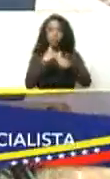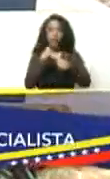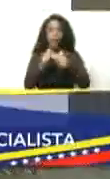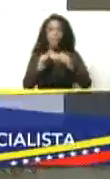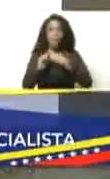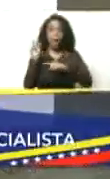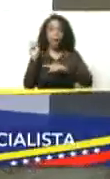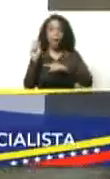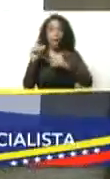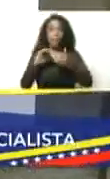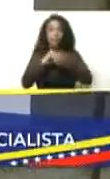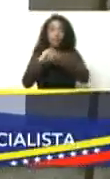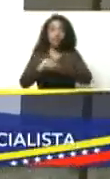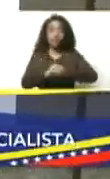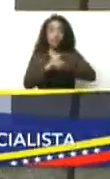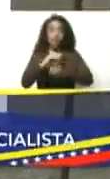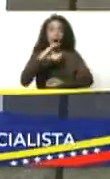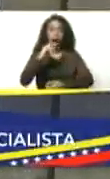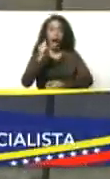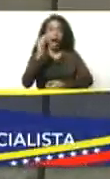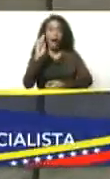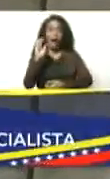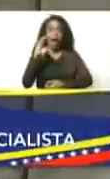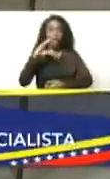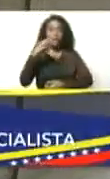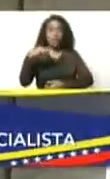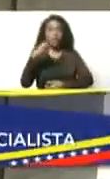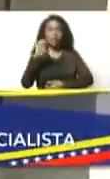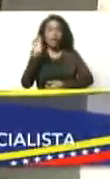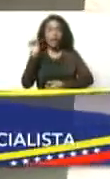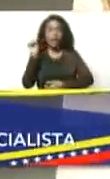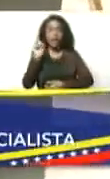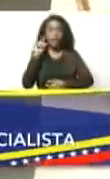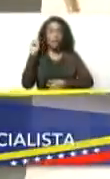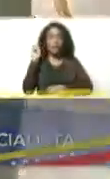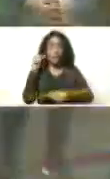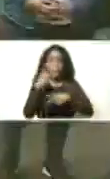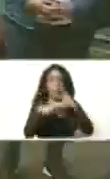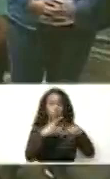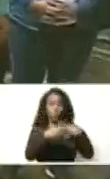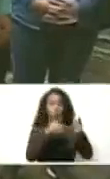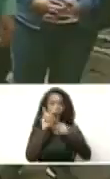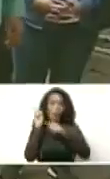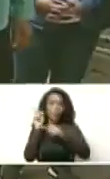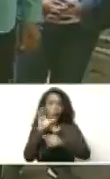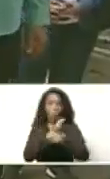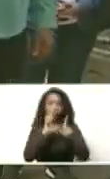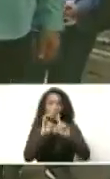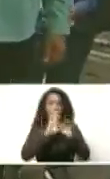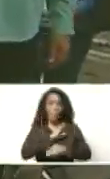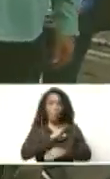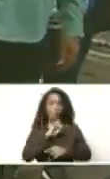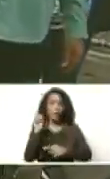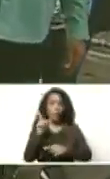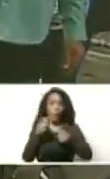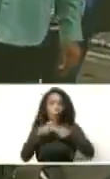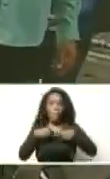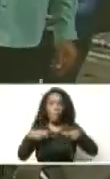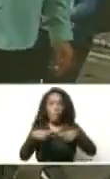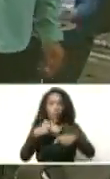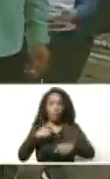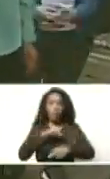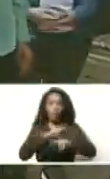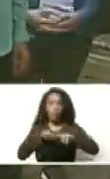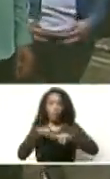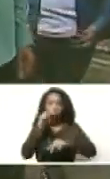en Trujillo, en Carache, parte de la producción que está aquí viene de allá, de hecho, pero que llegue a los platos de nuestros niños, nuestras niñas,